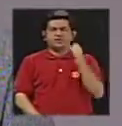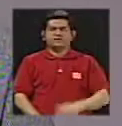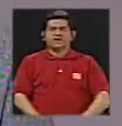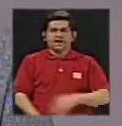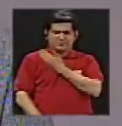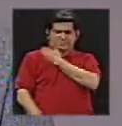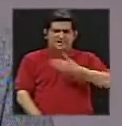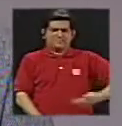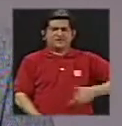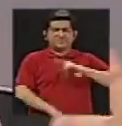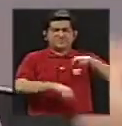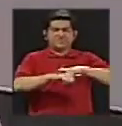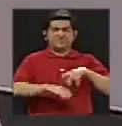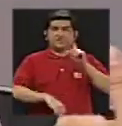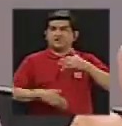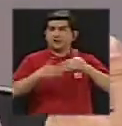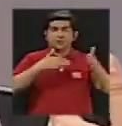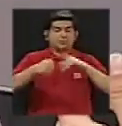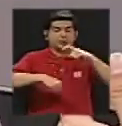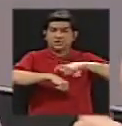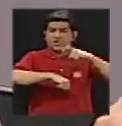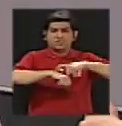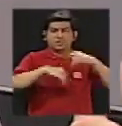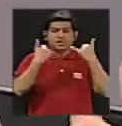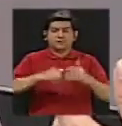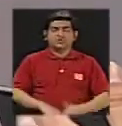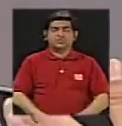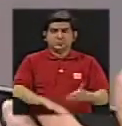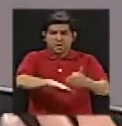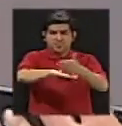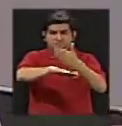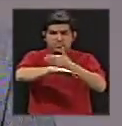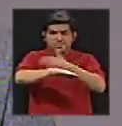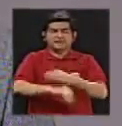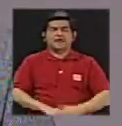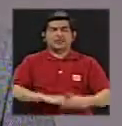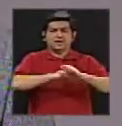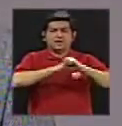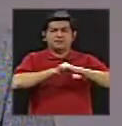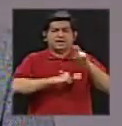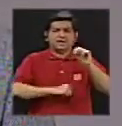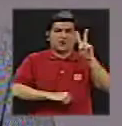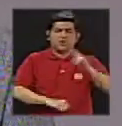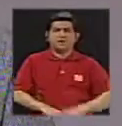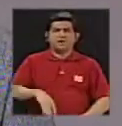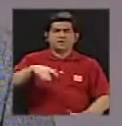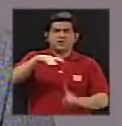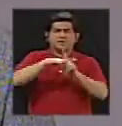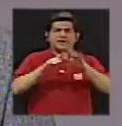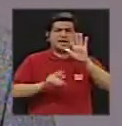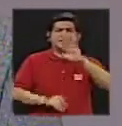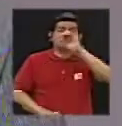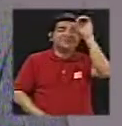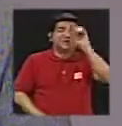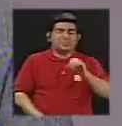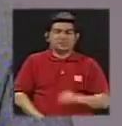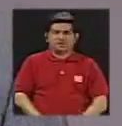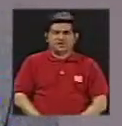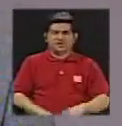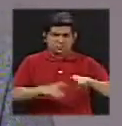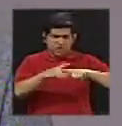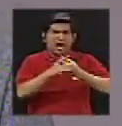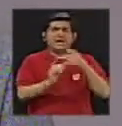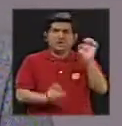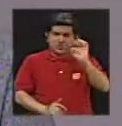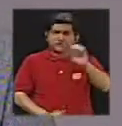República, aunque en algún momento, ya avanzada la campaña, noviembre del año pasado, seguía apareciendo en 5%. Todavía a principios de